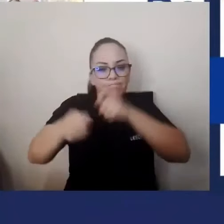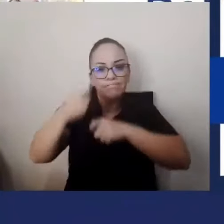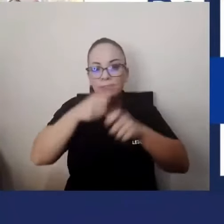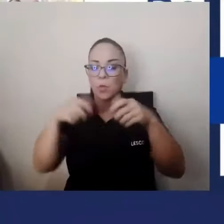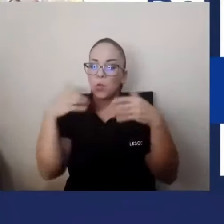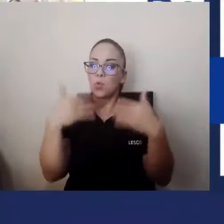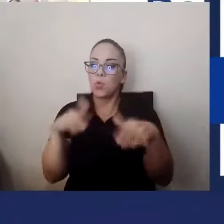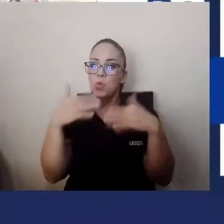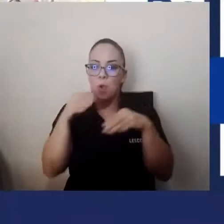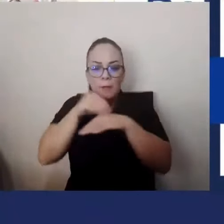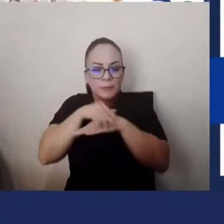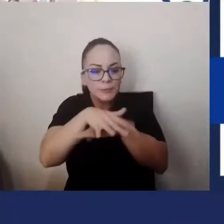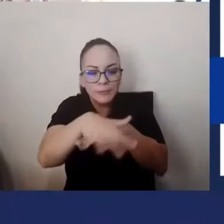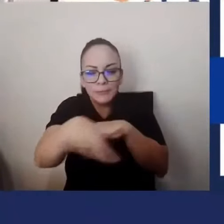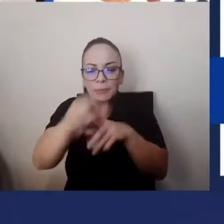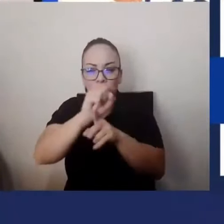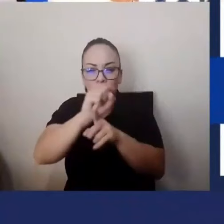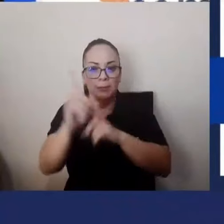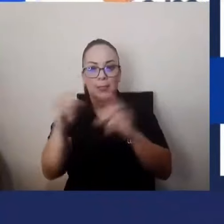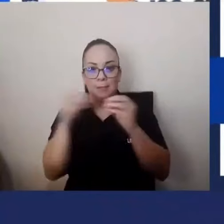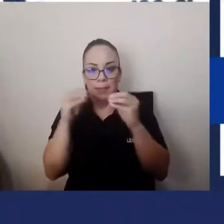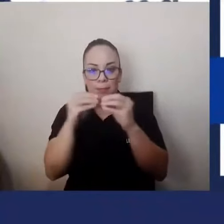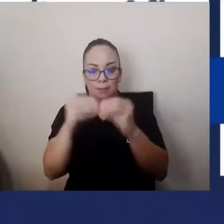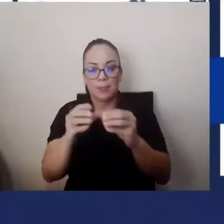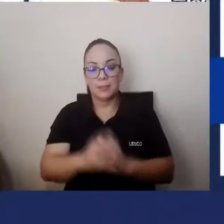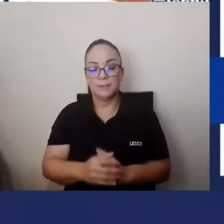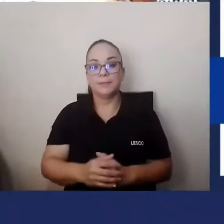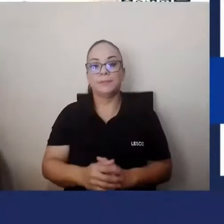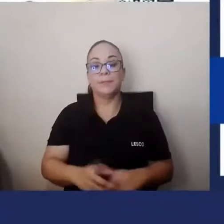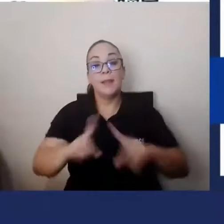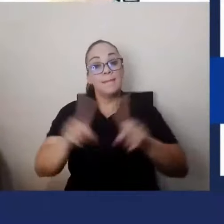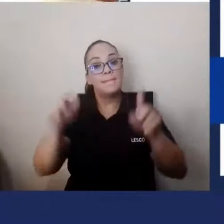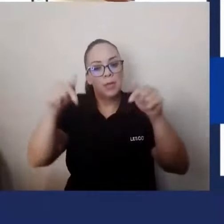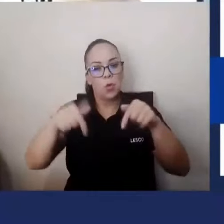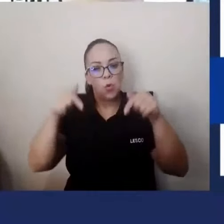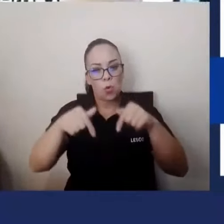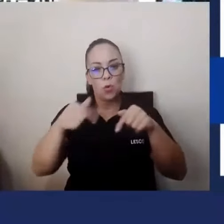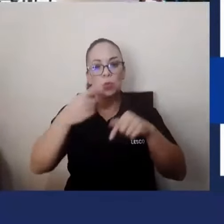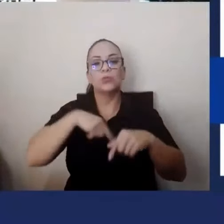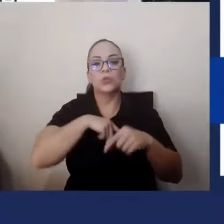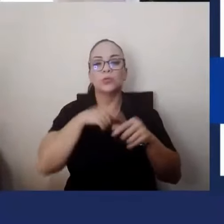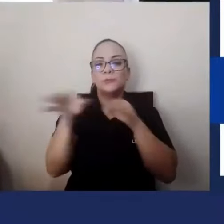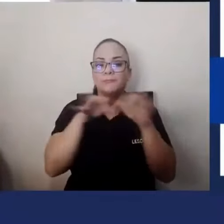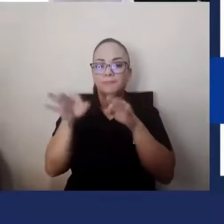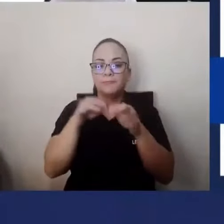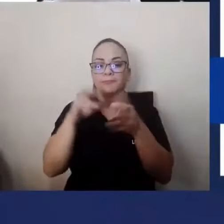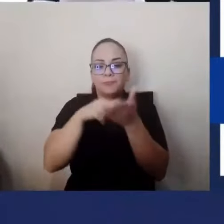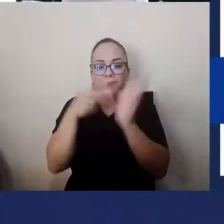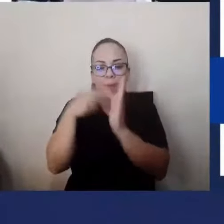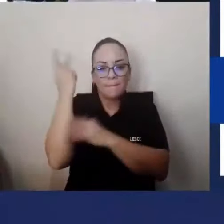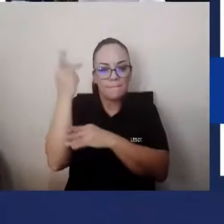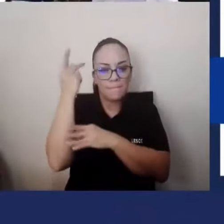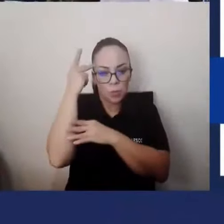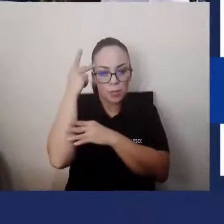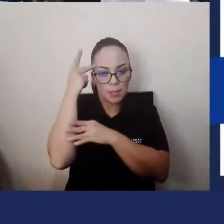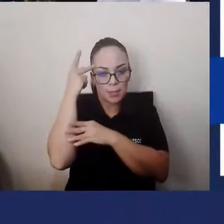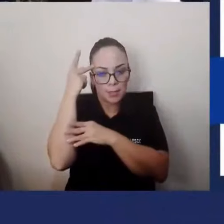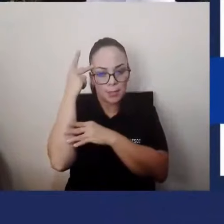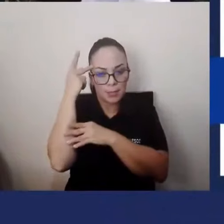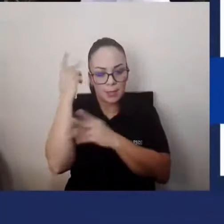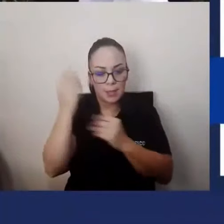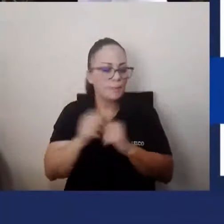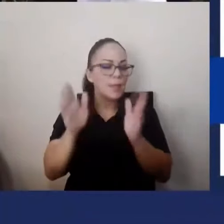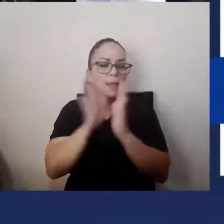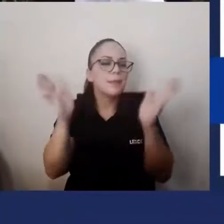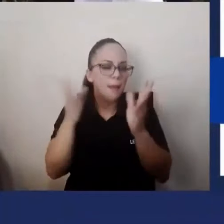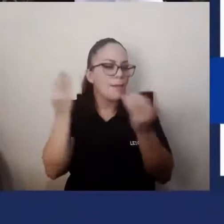nuestras sociedades. Hoy vamos a plantear de qué se trata esta política en términos